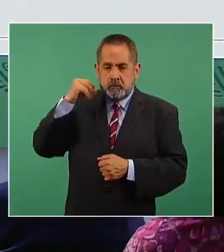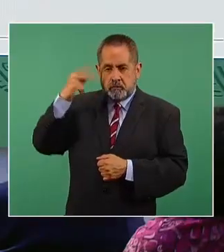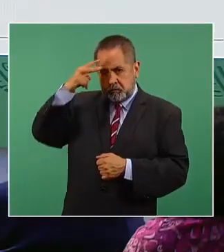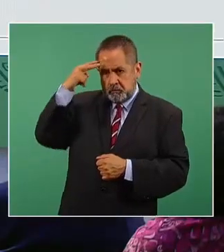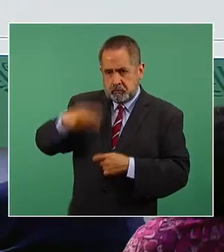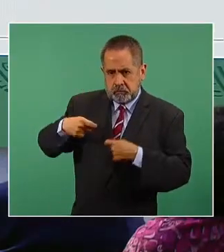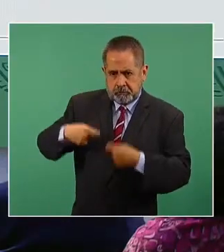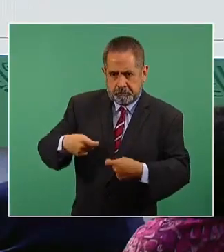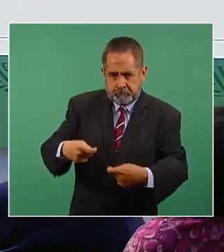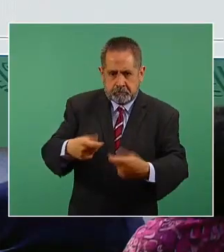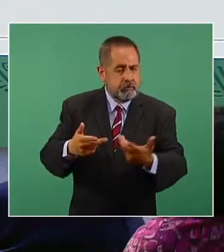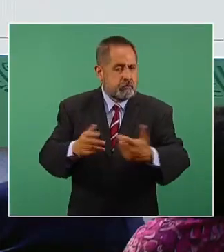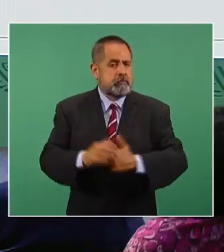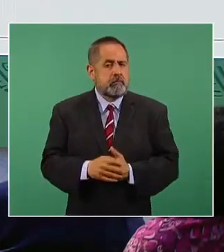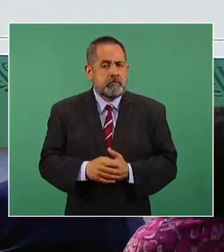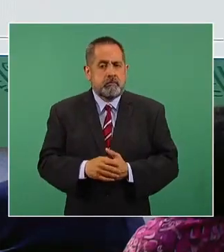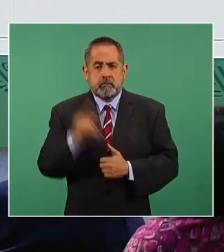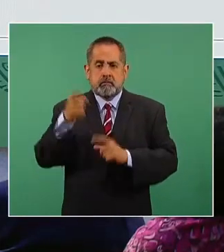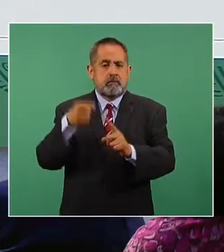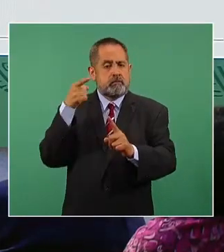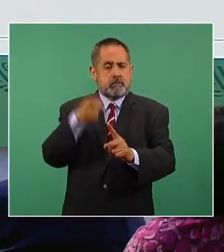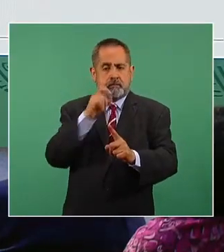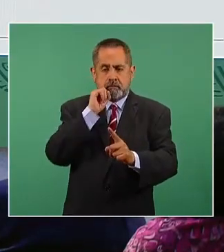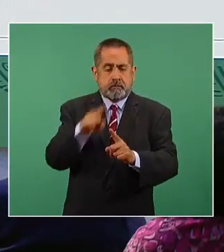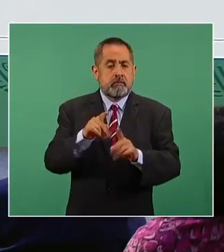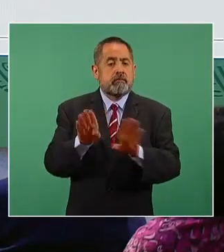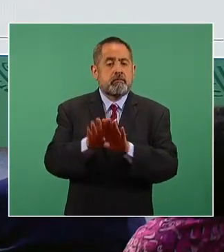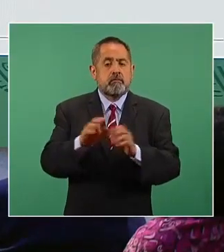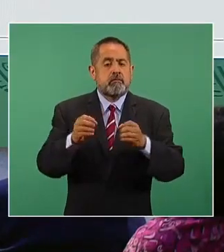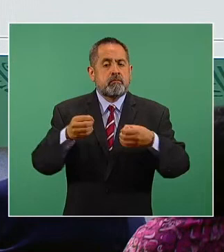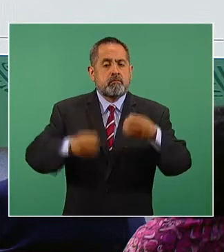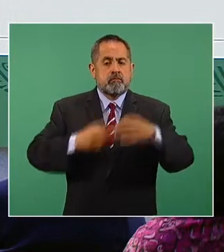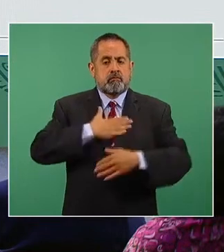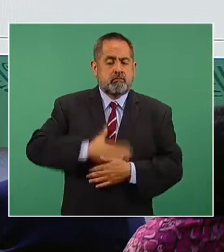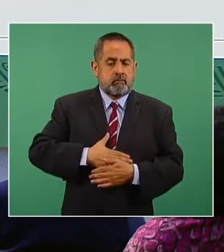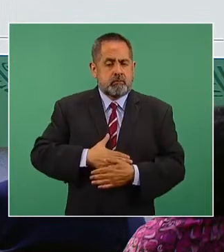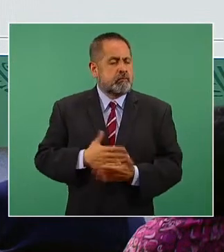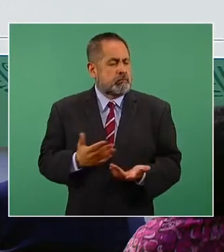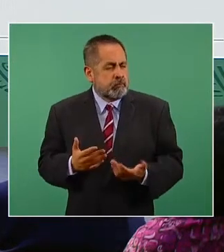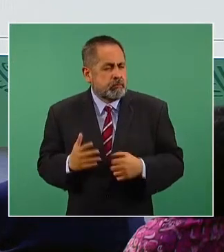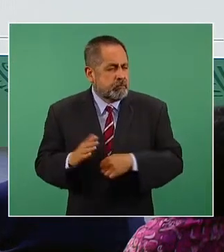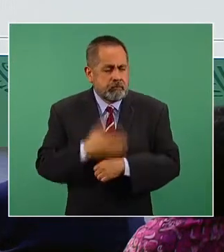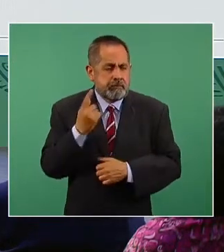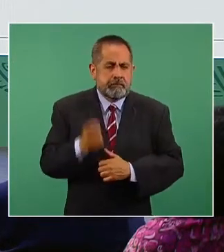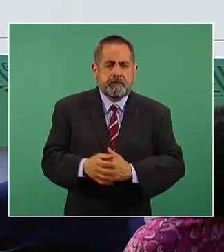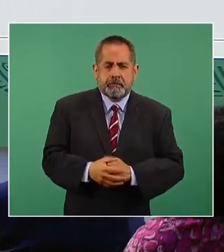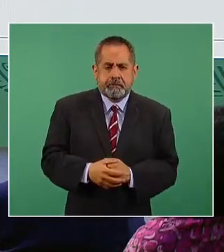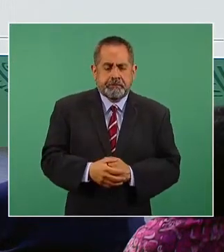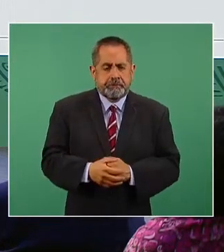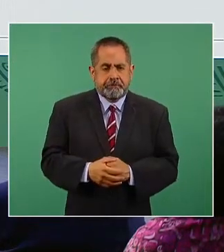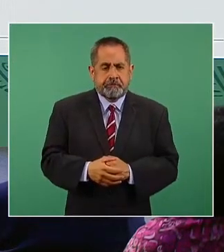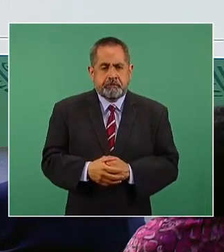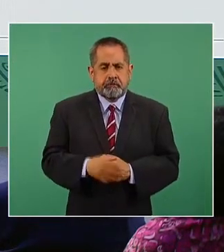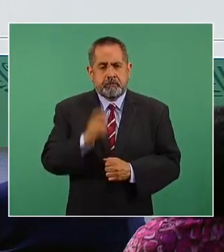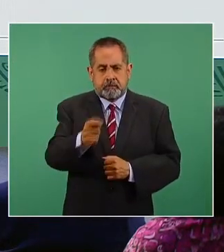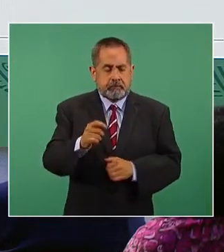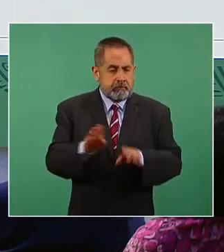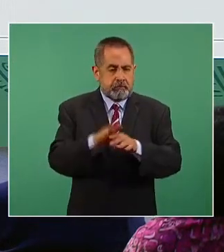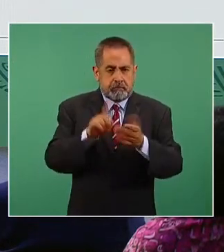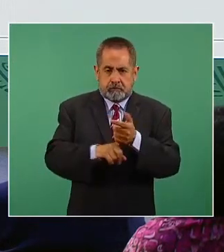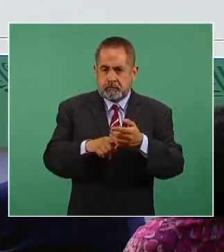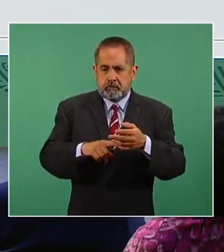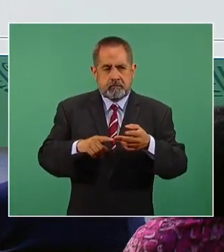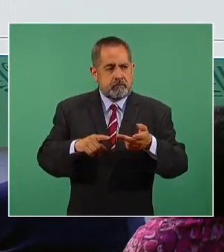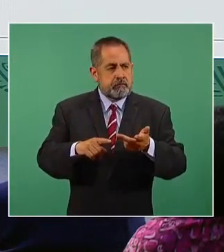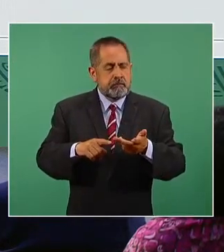tema que también es central tiene que ver con el acceso a la justicia, porque como ustedes saben, los niveles